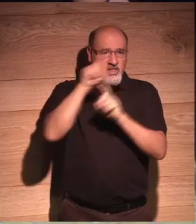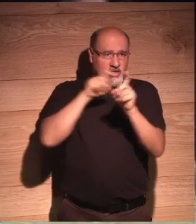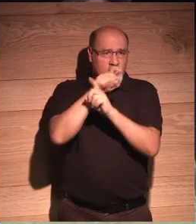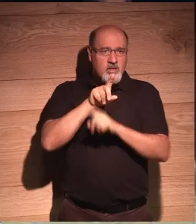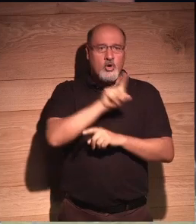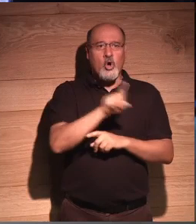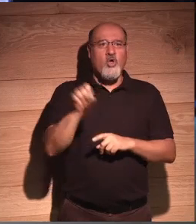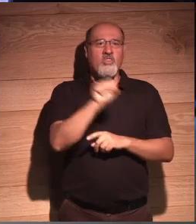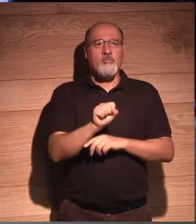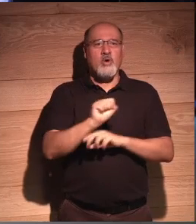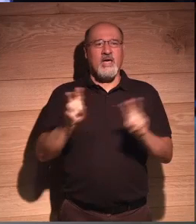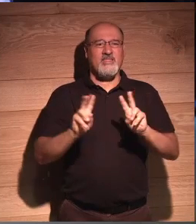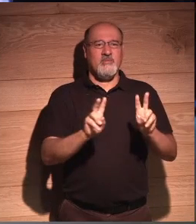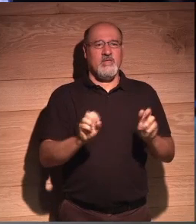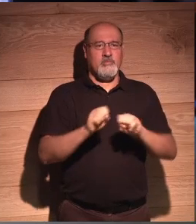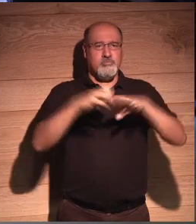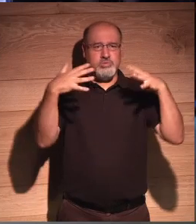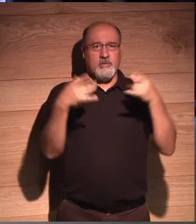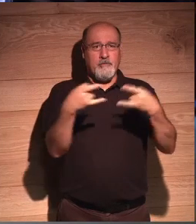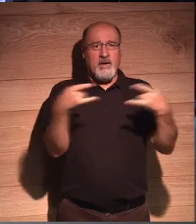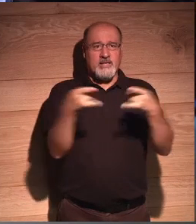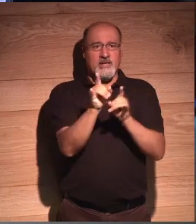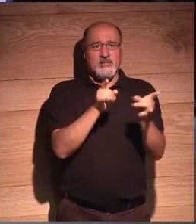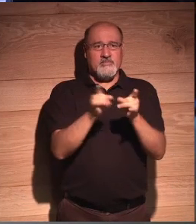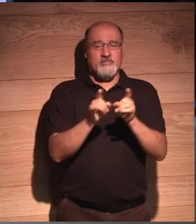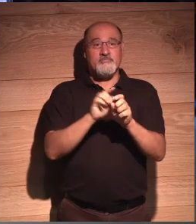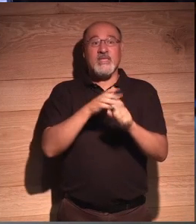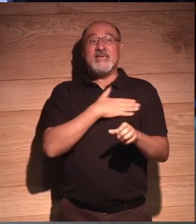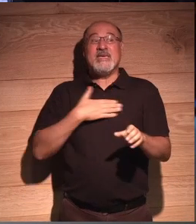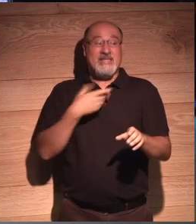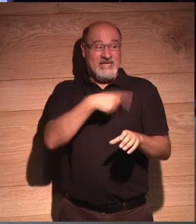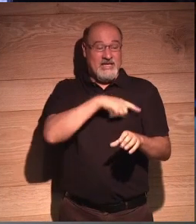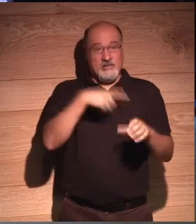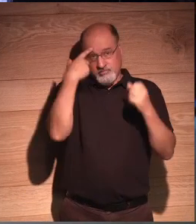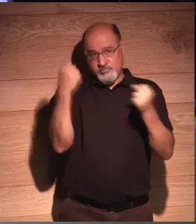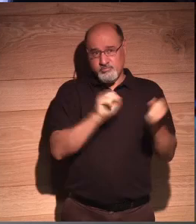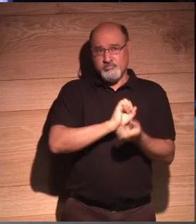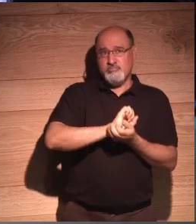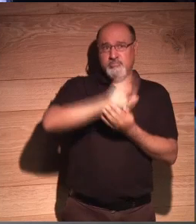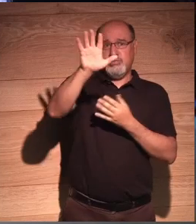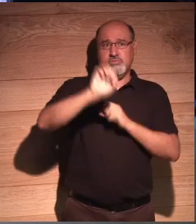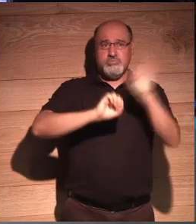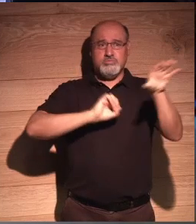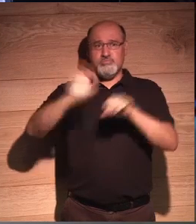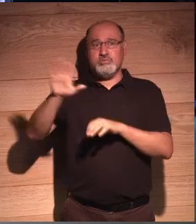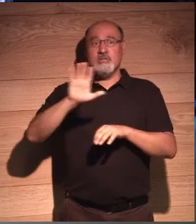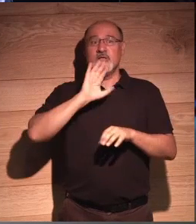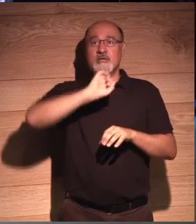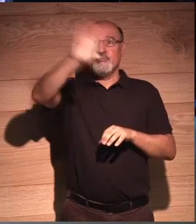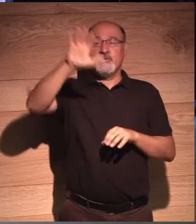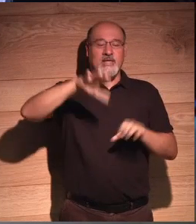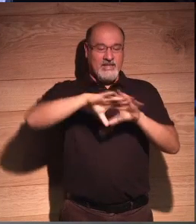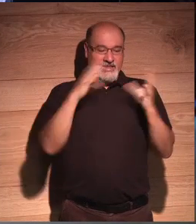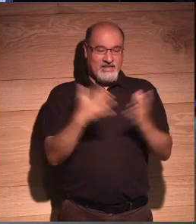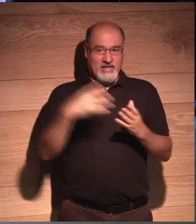querían hacer era lanzar objetos fuera de la atmósfera terrestre para mirar a la Tierra desde arriba y estudiar el efecto